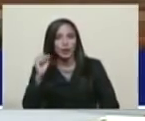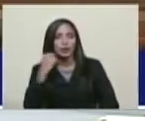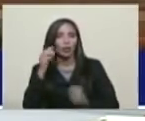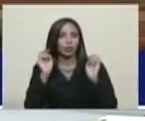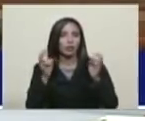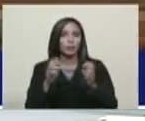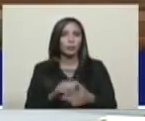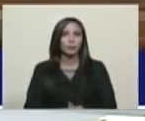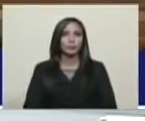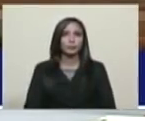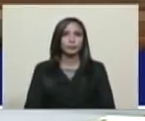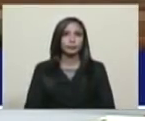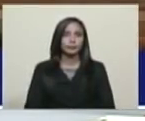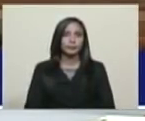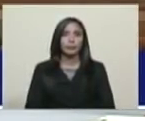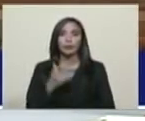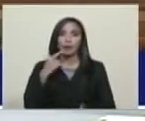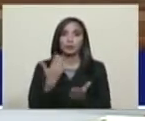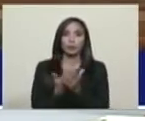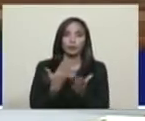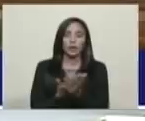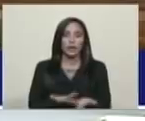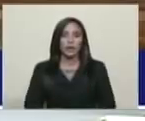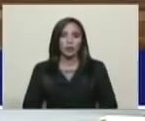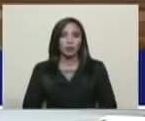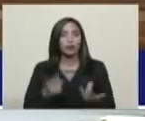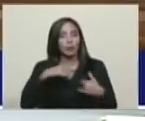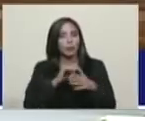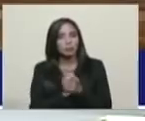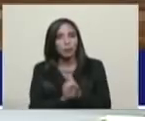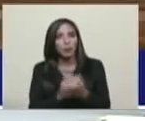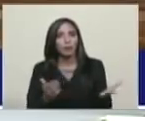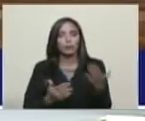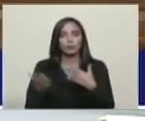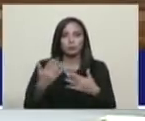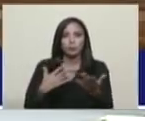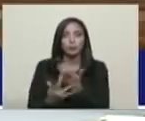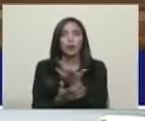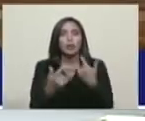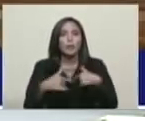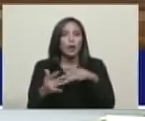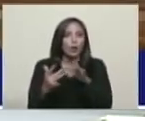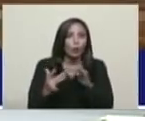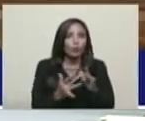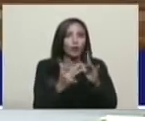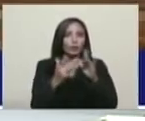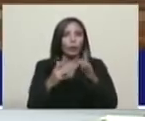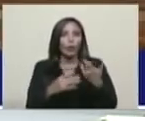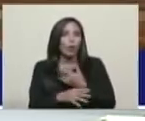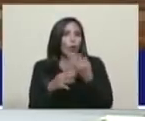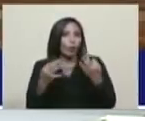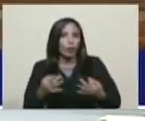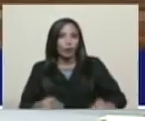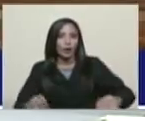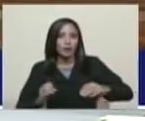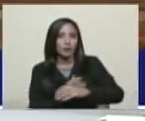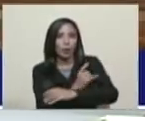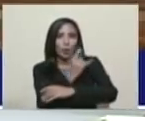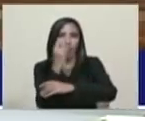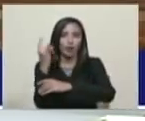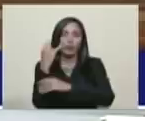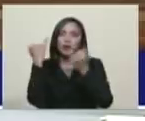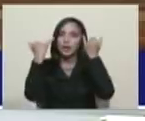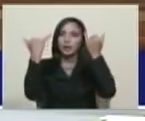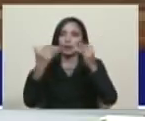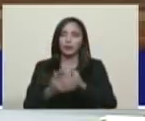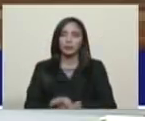concepto sostenible, en un concepto amigable con la naturaleza, recuperador de la naturaleza, en un